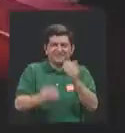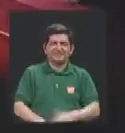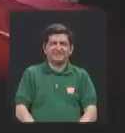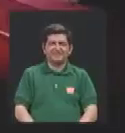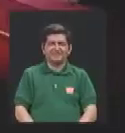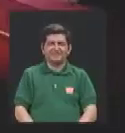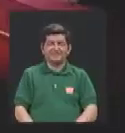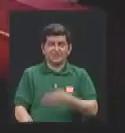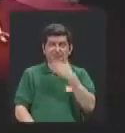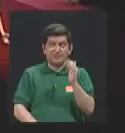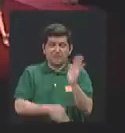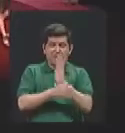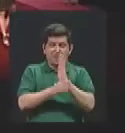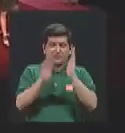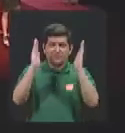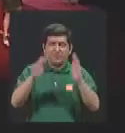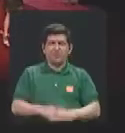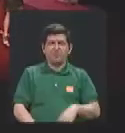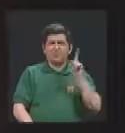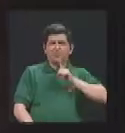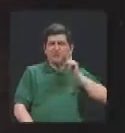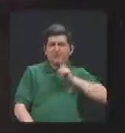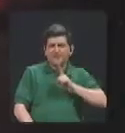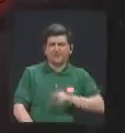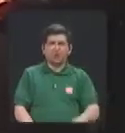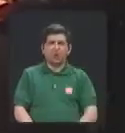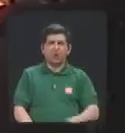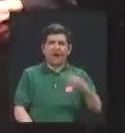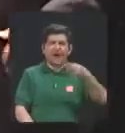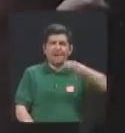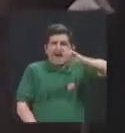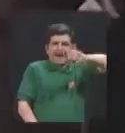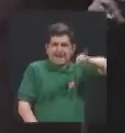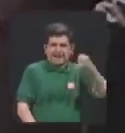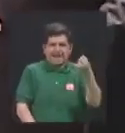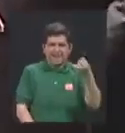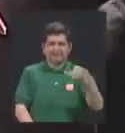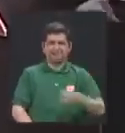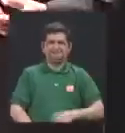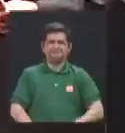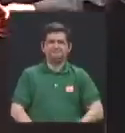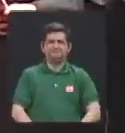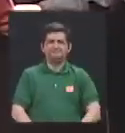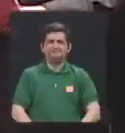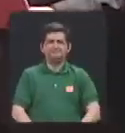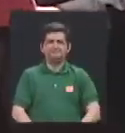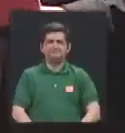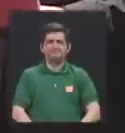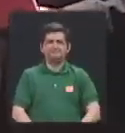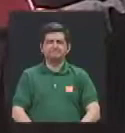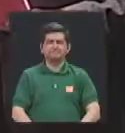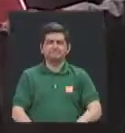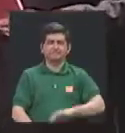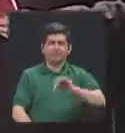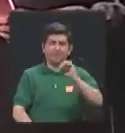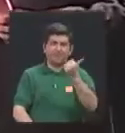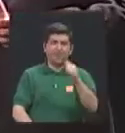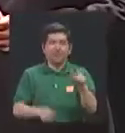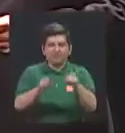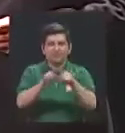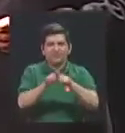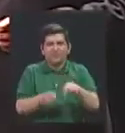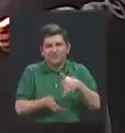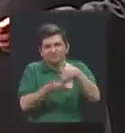Lleno de jaguares se va esta noche Hernán Jiménez. Nada, creo que no tengo mucho más que agregar. Nada